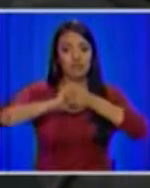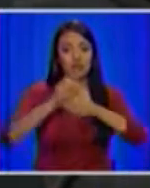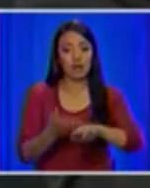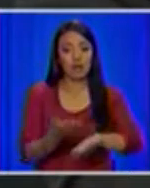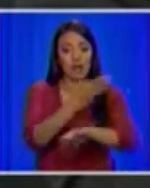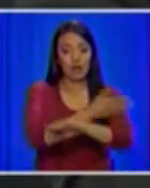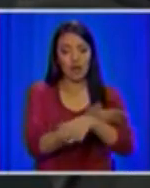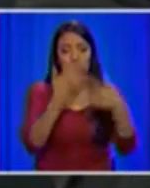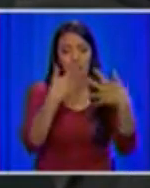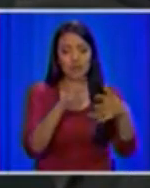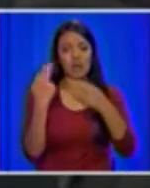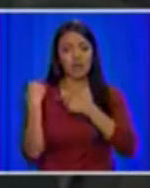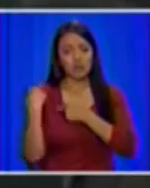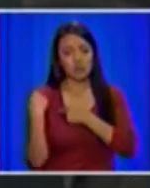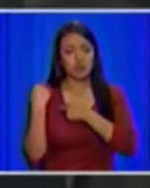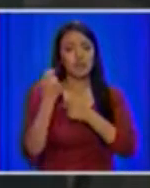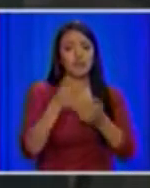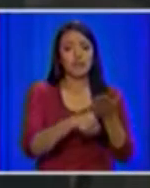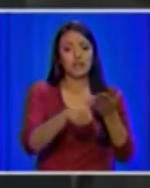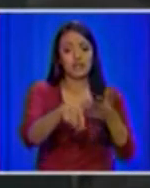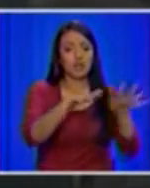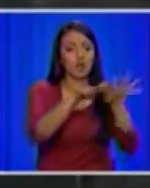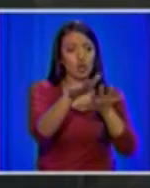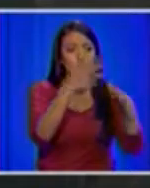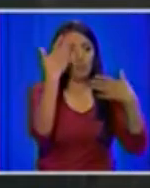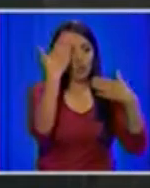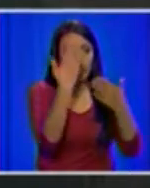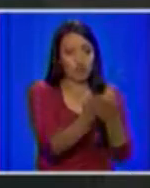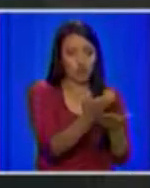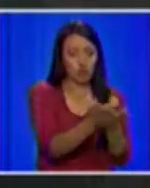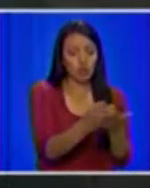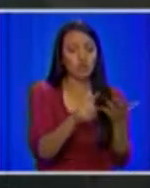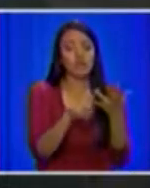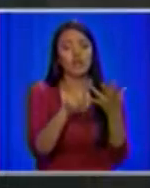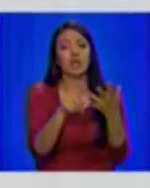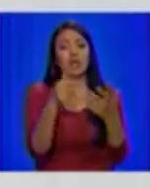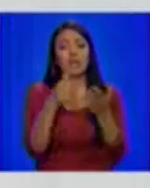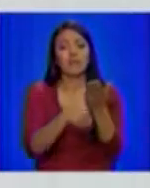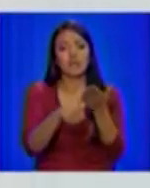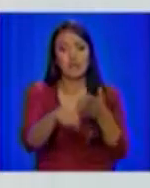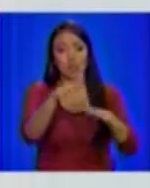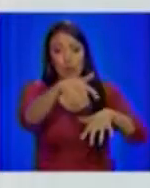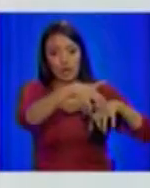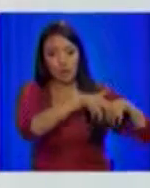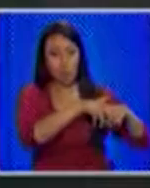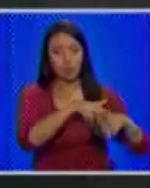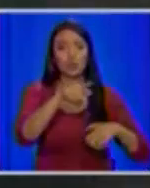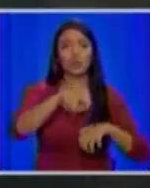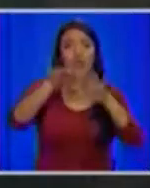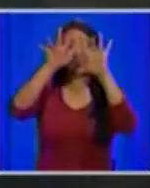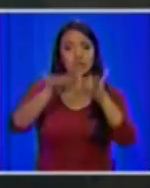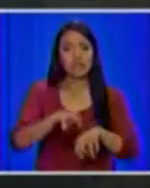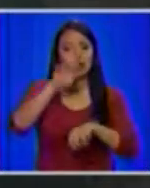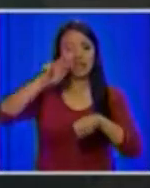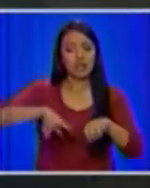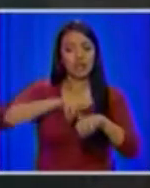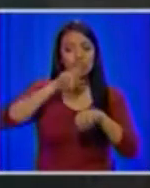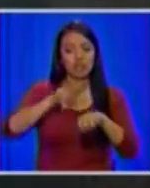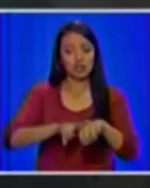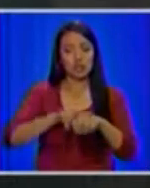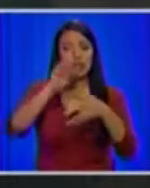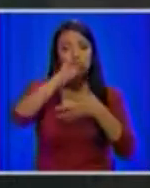ejercido cargos dentro del ministerio coordinador de la política económica ministerio de agricultura y la secretaría nacional de ciencia y tecnología